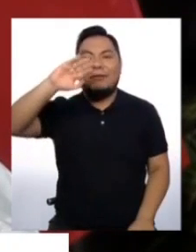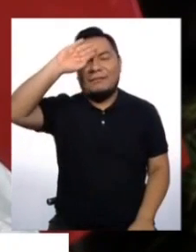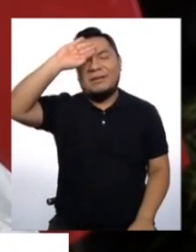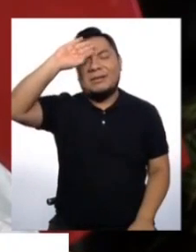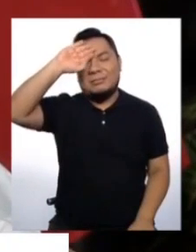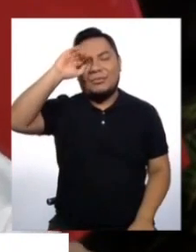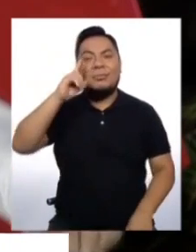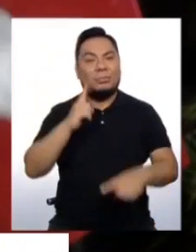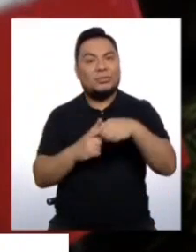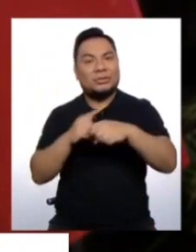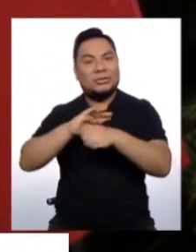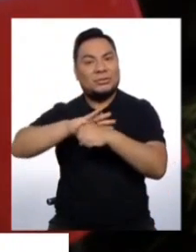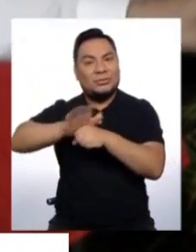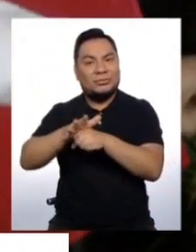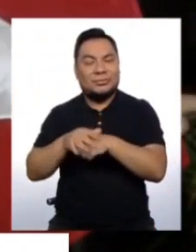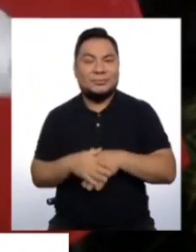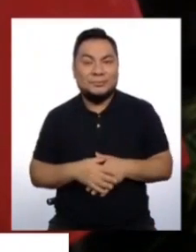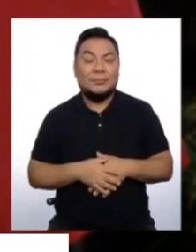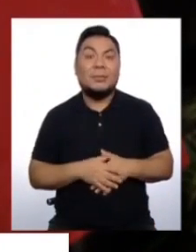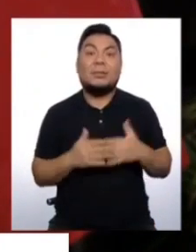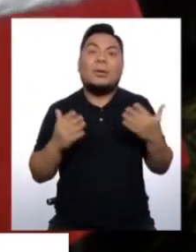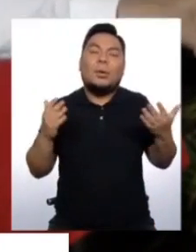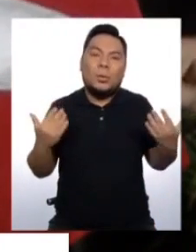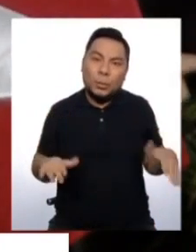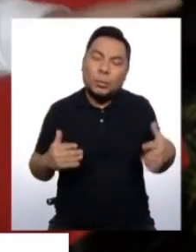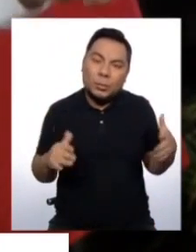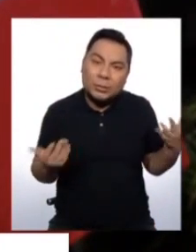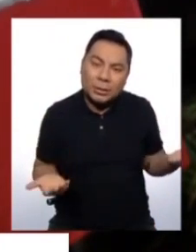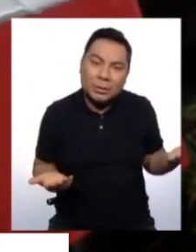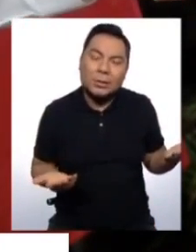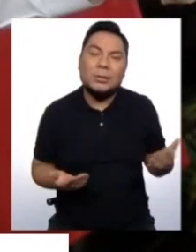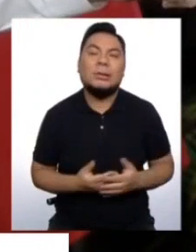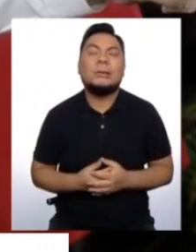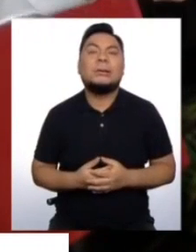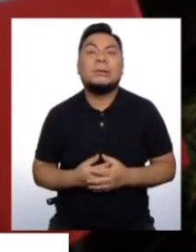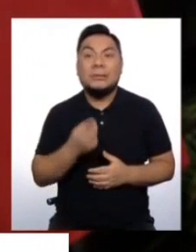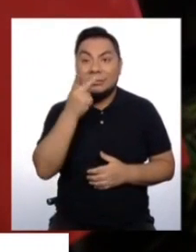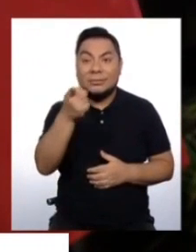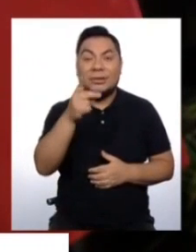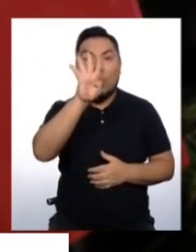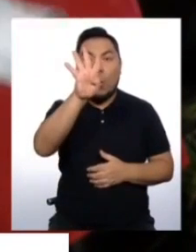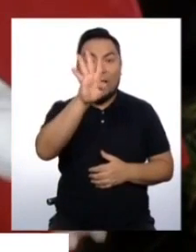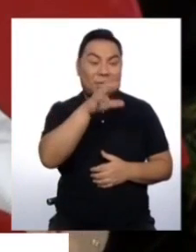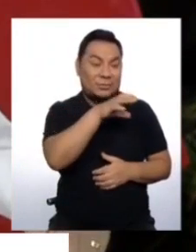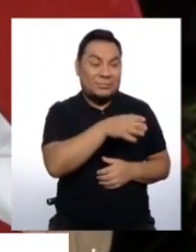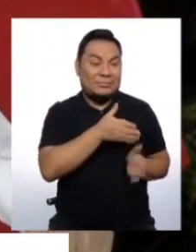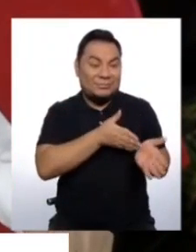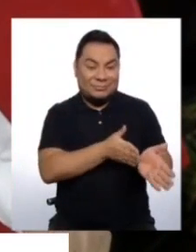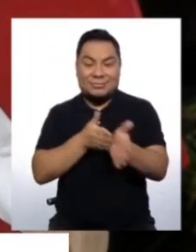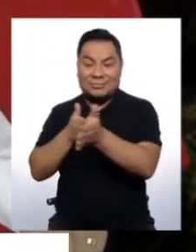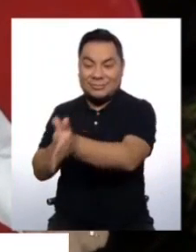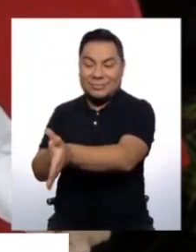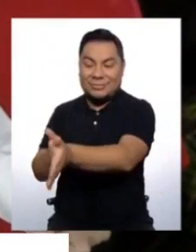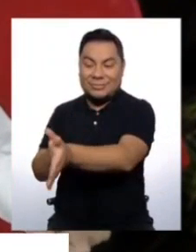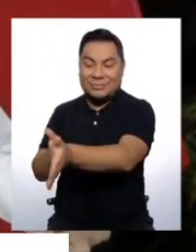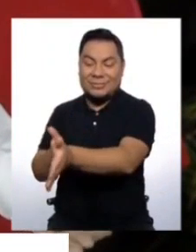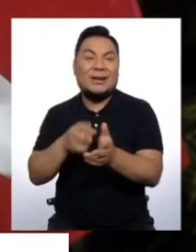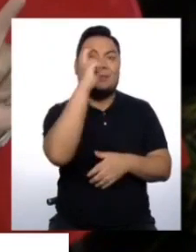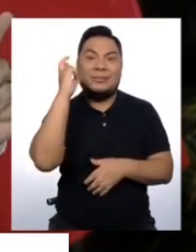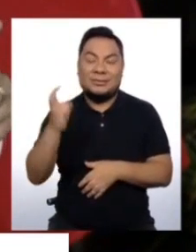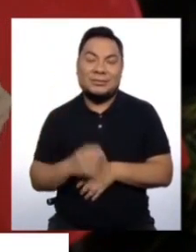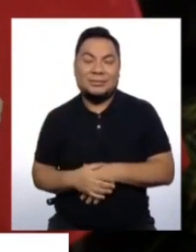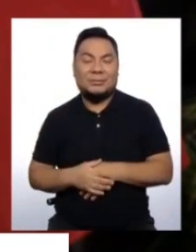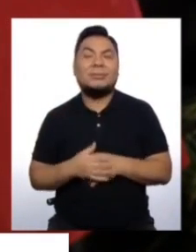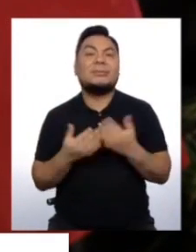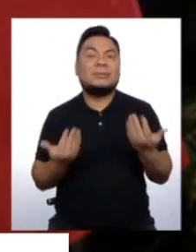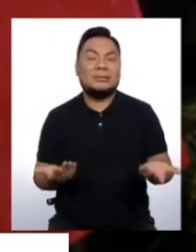positivos. Si se dan cuenta, de las 4 estaciones, es en San Juan de Lurigancho donde